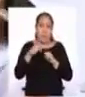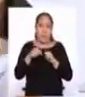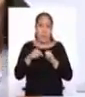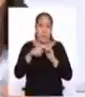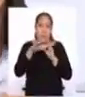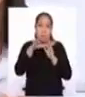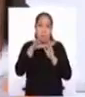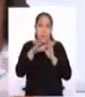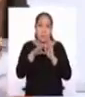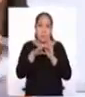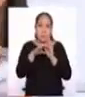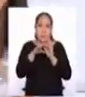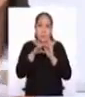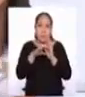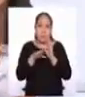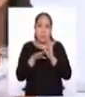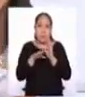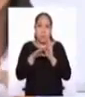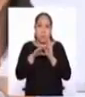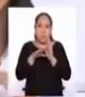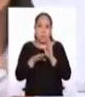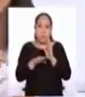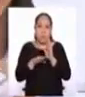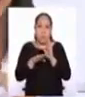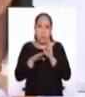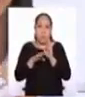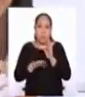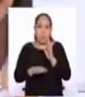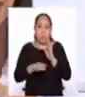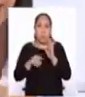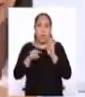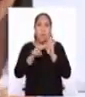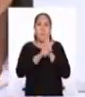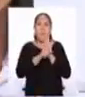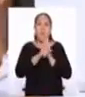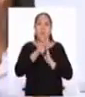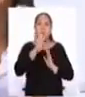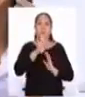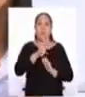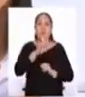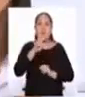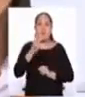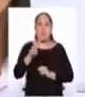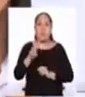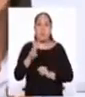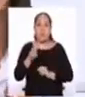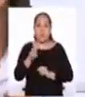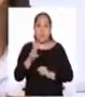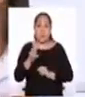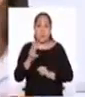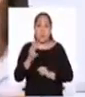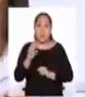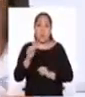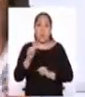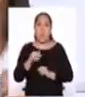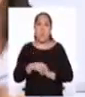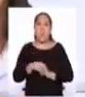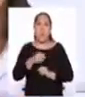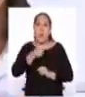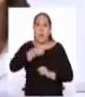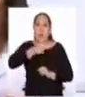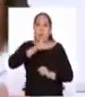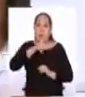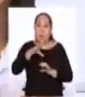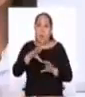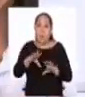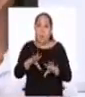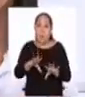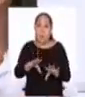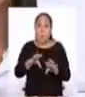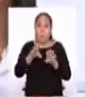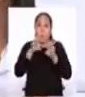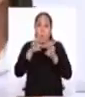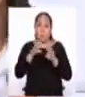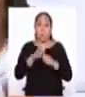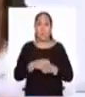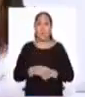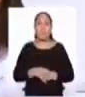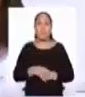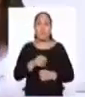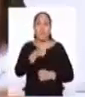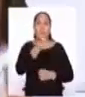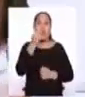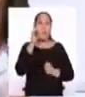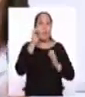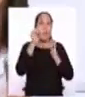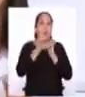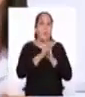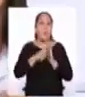seguir bajando hasta menos 42 grados centígrados, para que recién el agua empiece a congelarse. Otro ejemplo es el